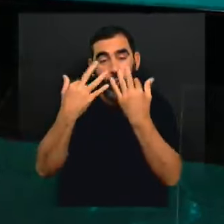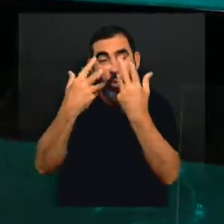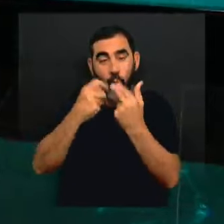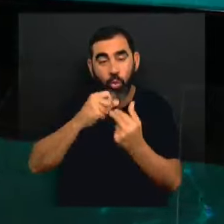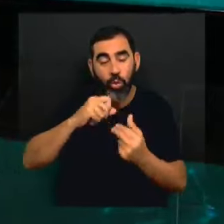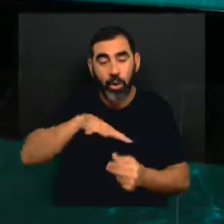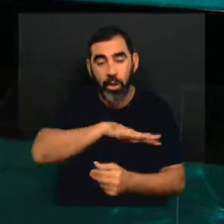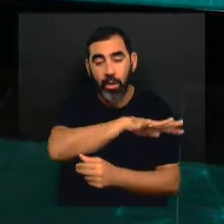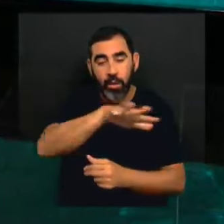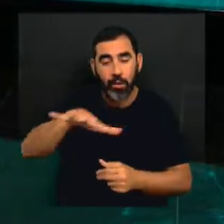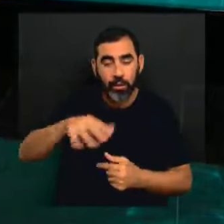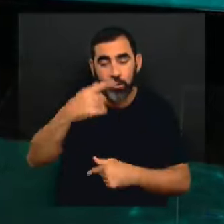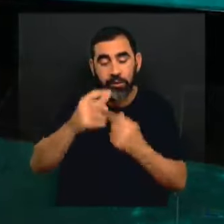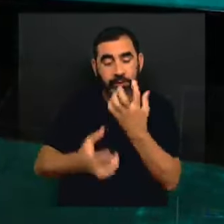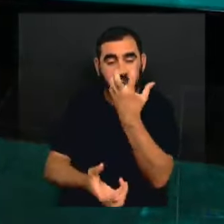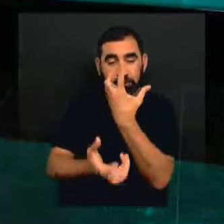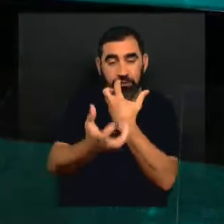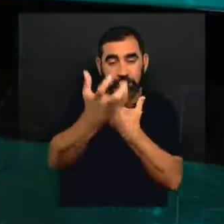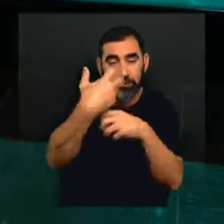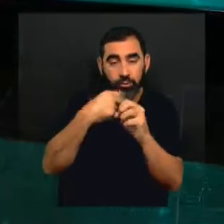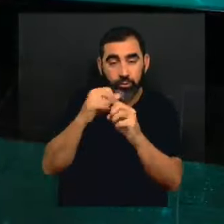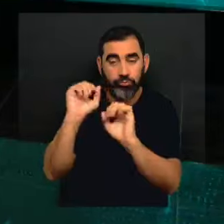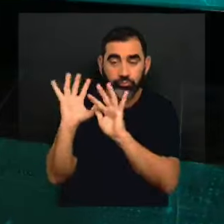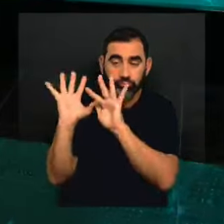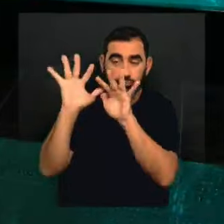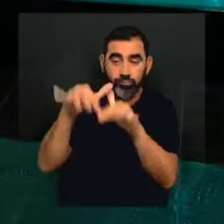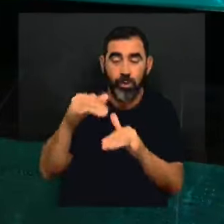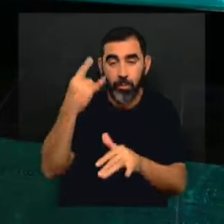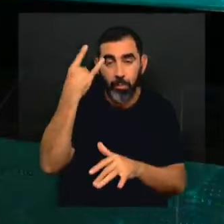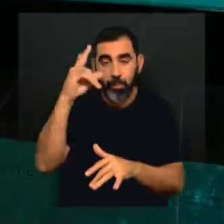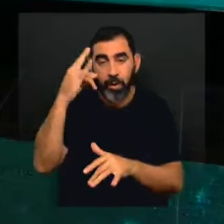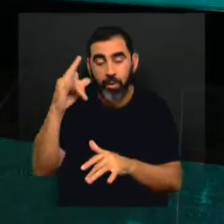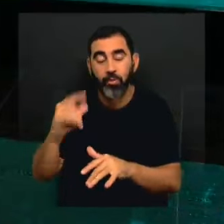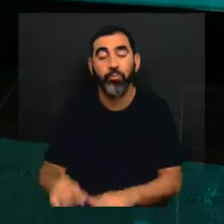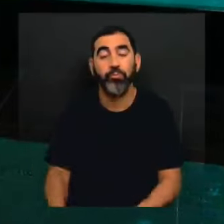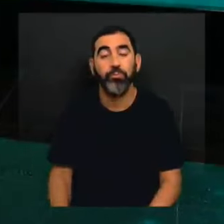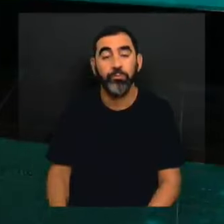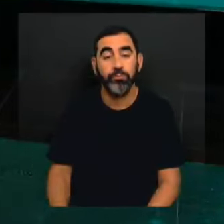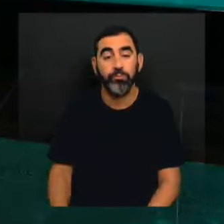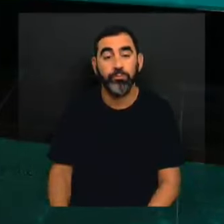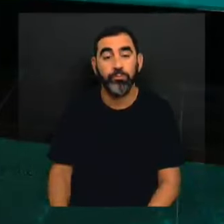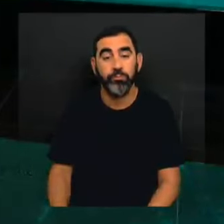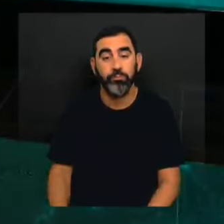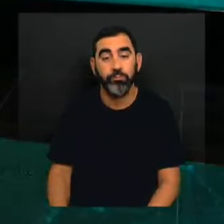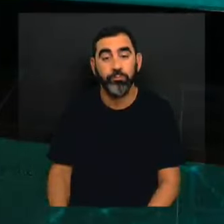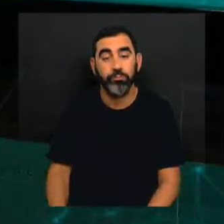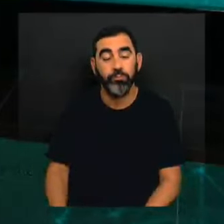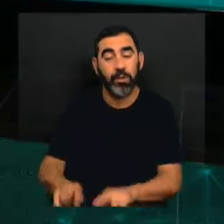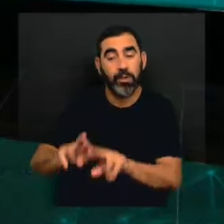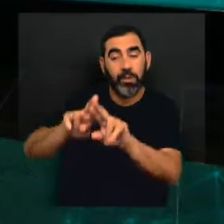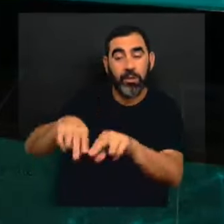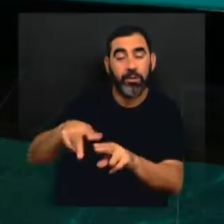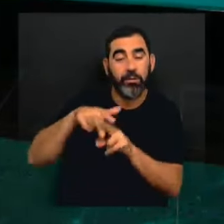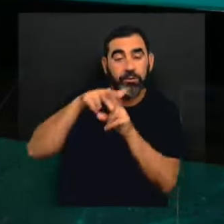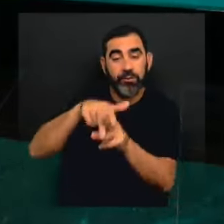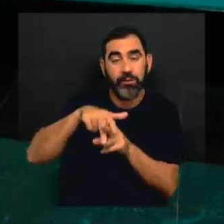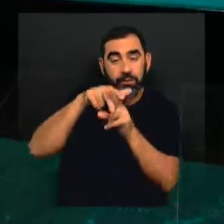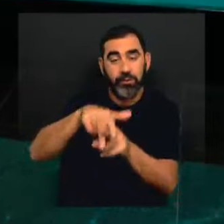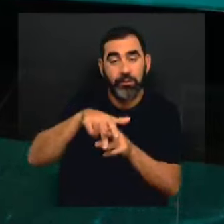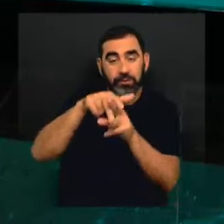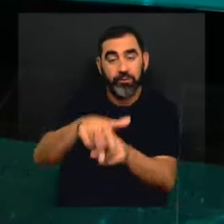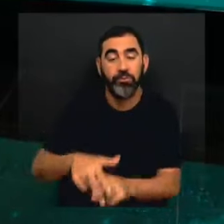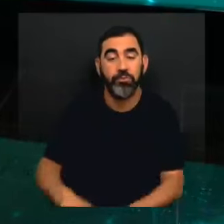eh animalistas se concentraron en la rural del Prado durante el cierre de la semana a crioya justamente en rechazo a las jineteadas que se